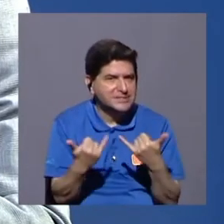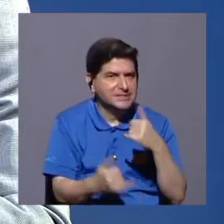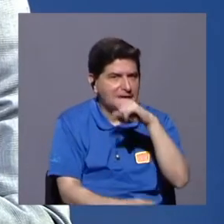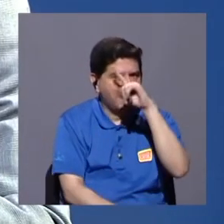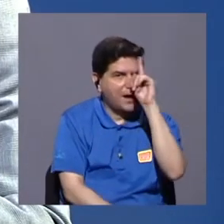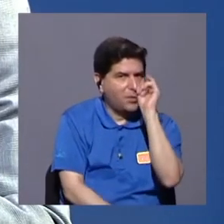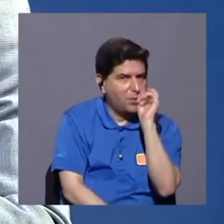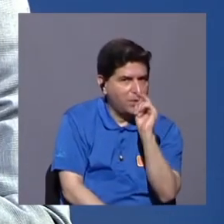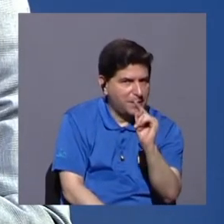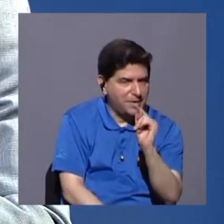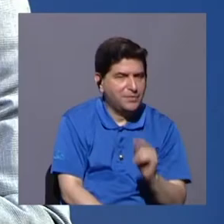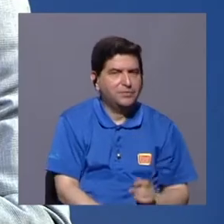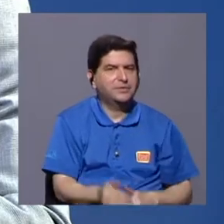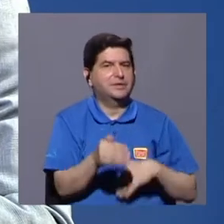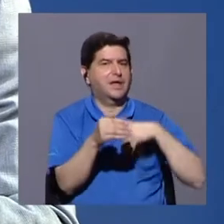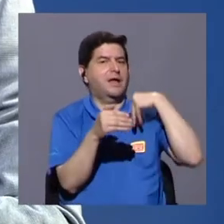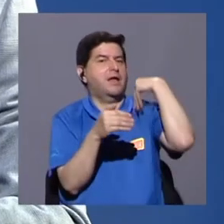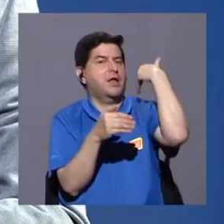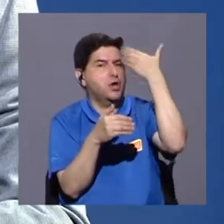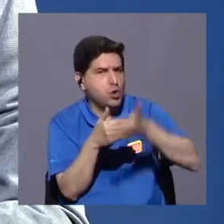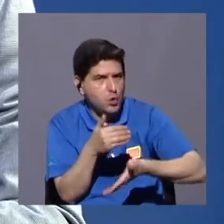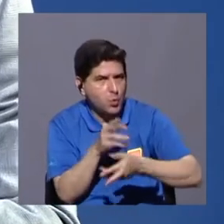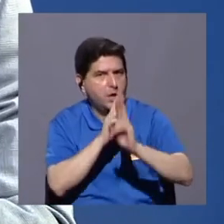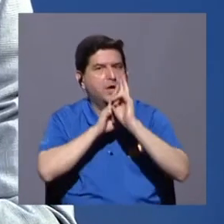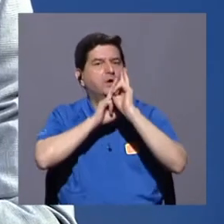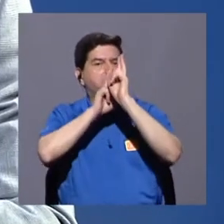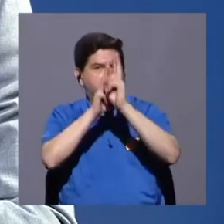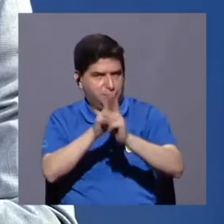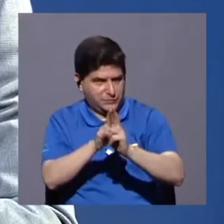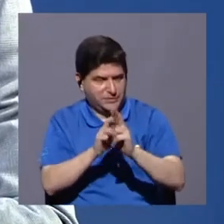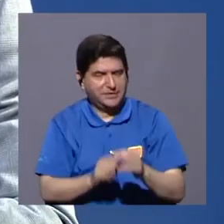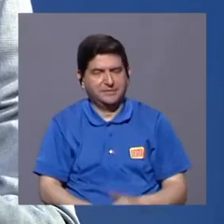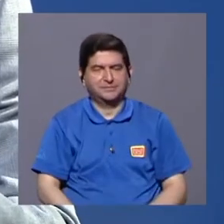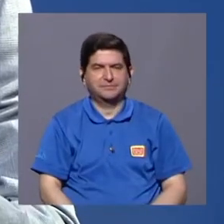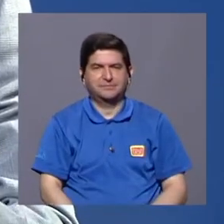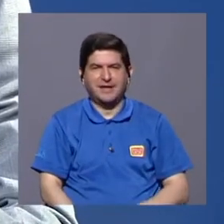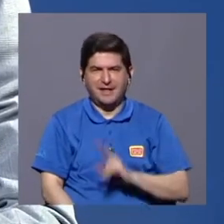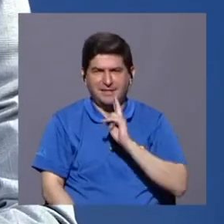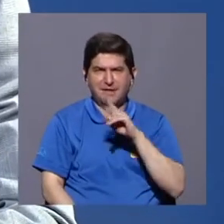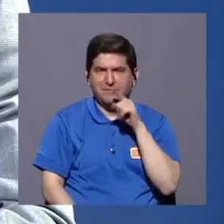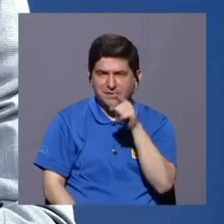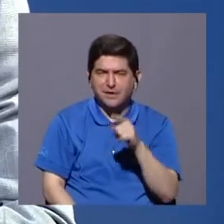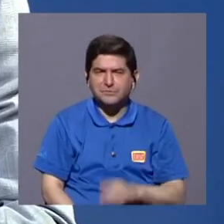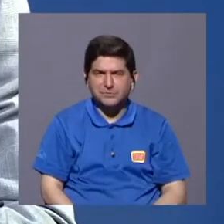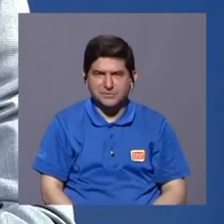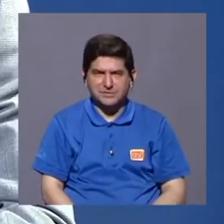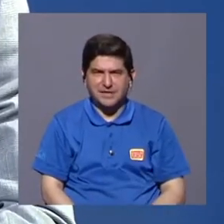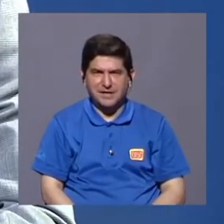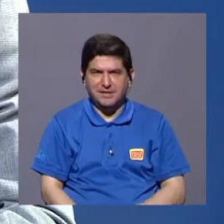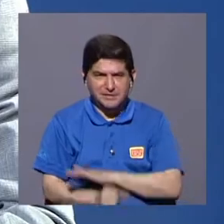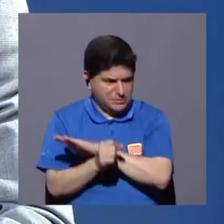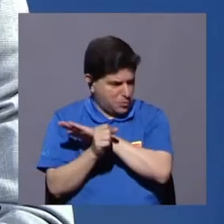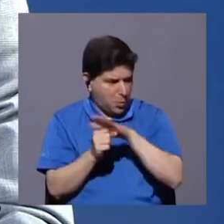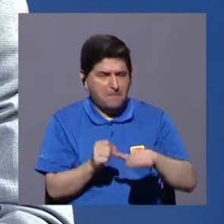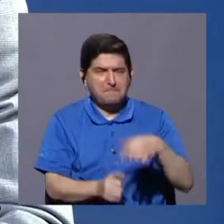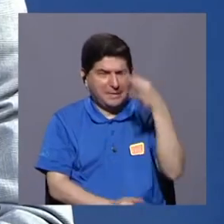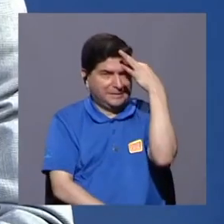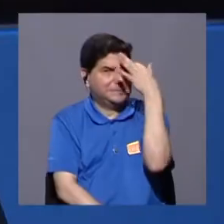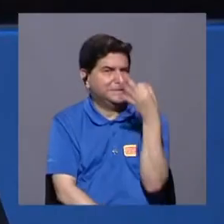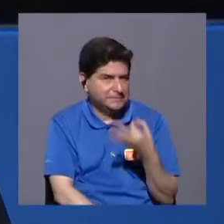pregunta y la desarrollamos en el siguiente segmento que si realmente ustedes están totalmente convencidos